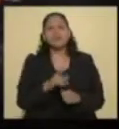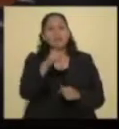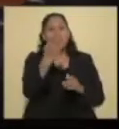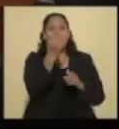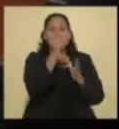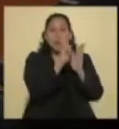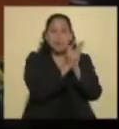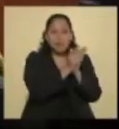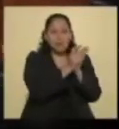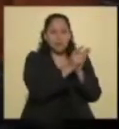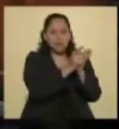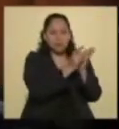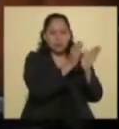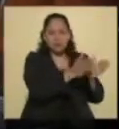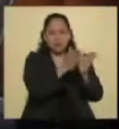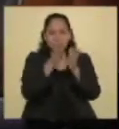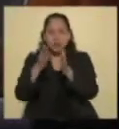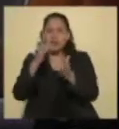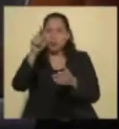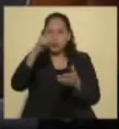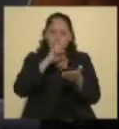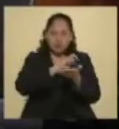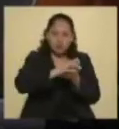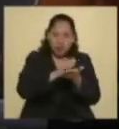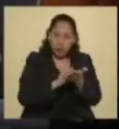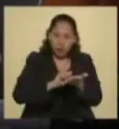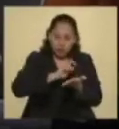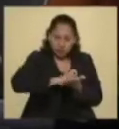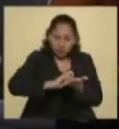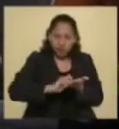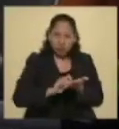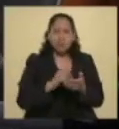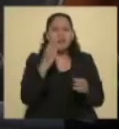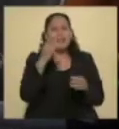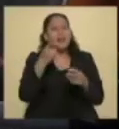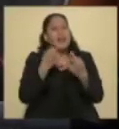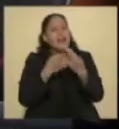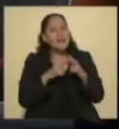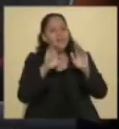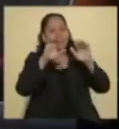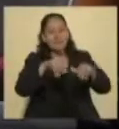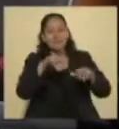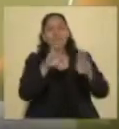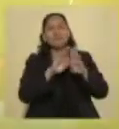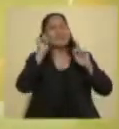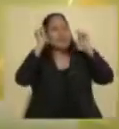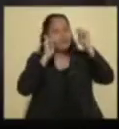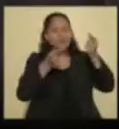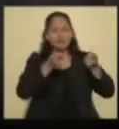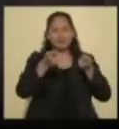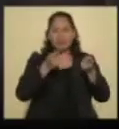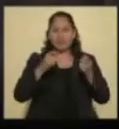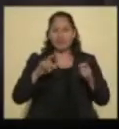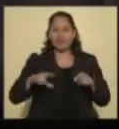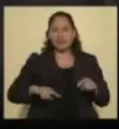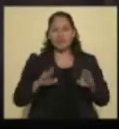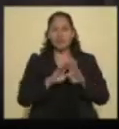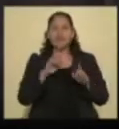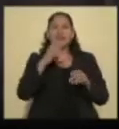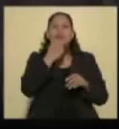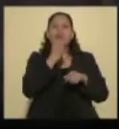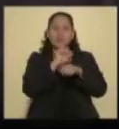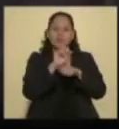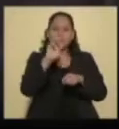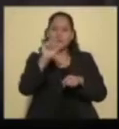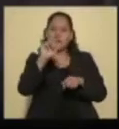libros, ¿cómo inicia justamente su gestión dentro del mundo del turismo? Y había un actor, Raúl Farel,